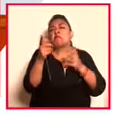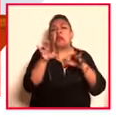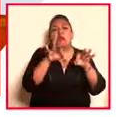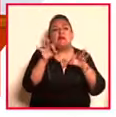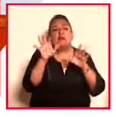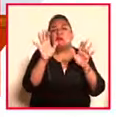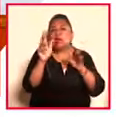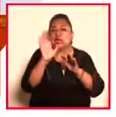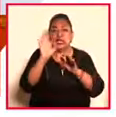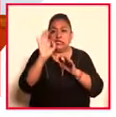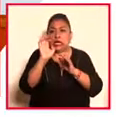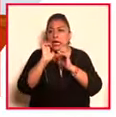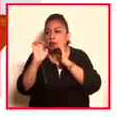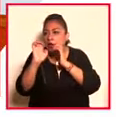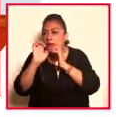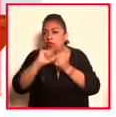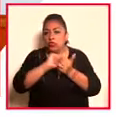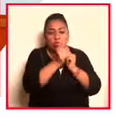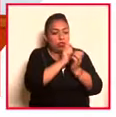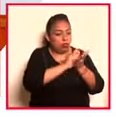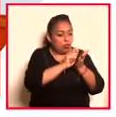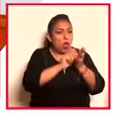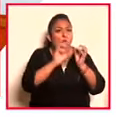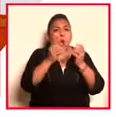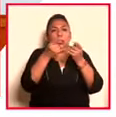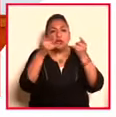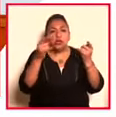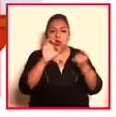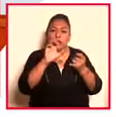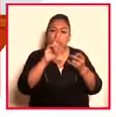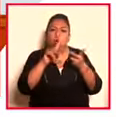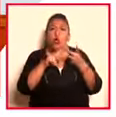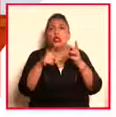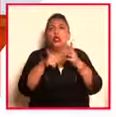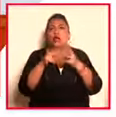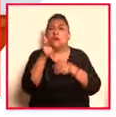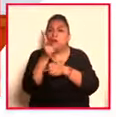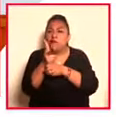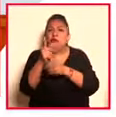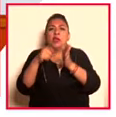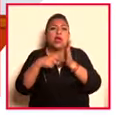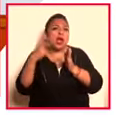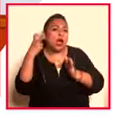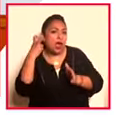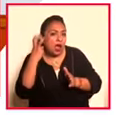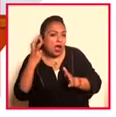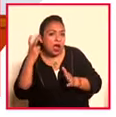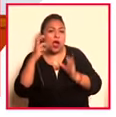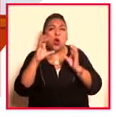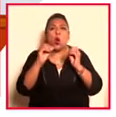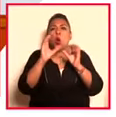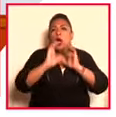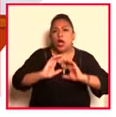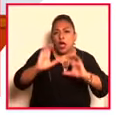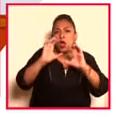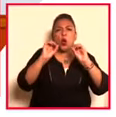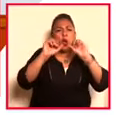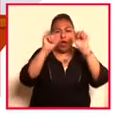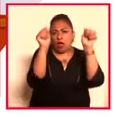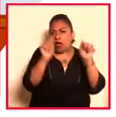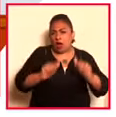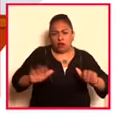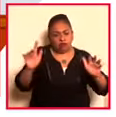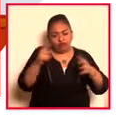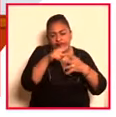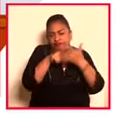de la entrevista, una crónica, una pista de audio, un video, una canción, e incluso se contempla obra plástica, piezas